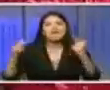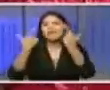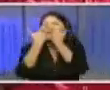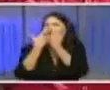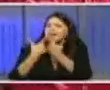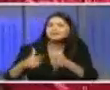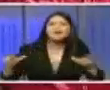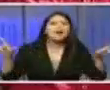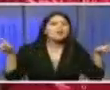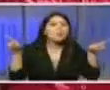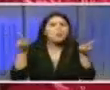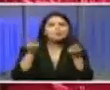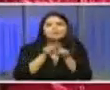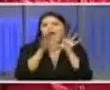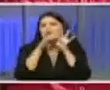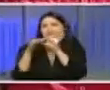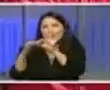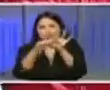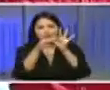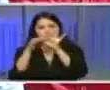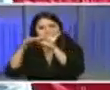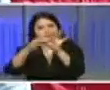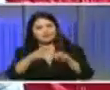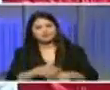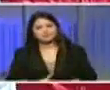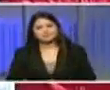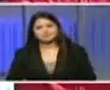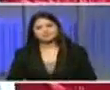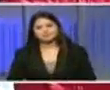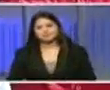a la igualdad, a la soberanía.